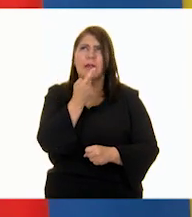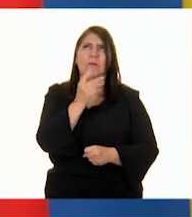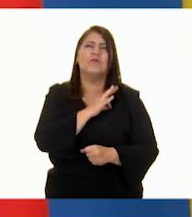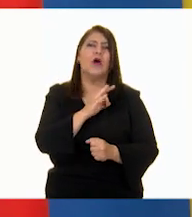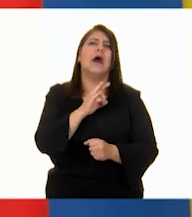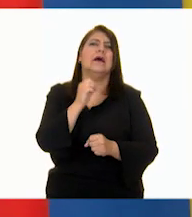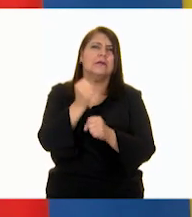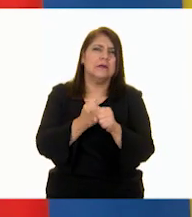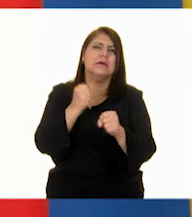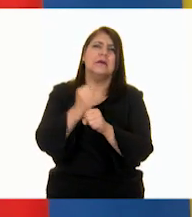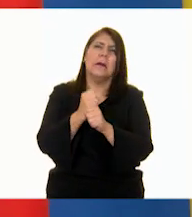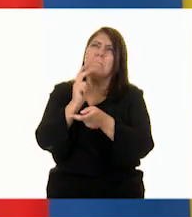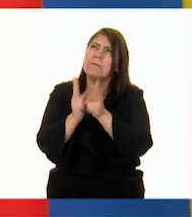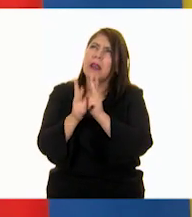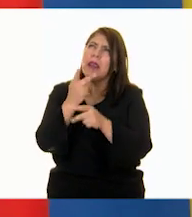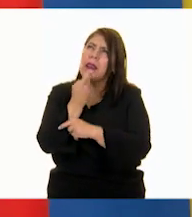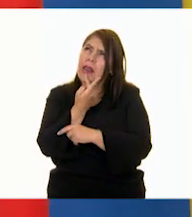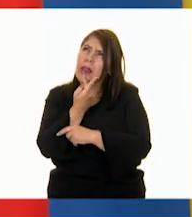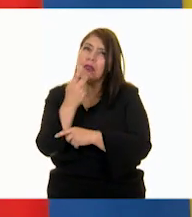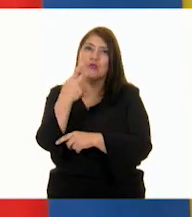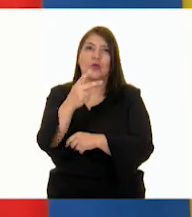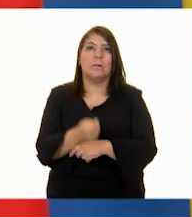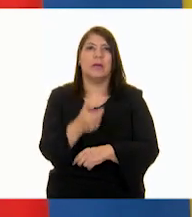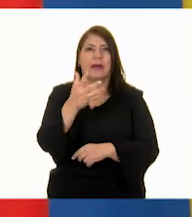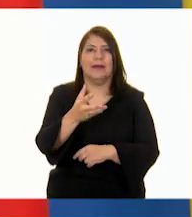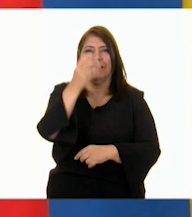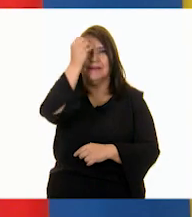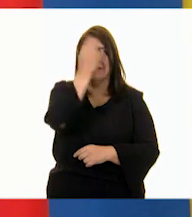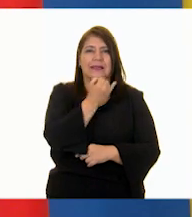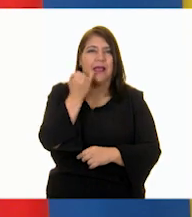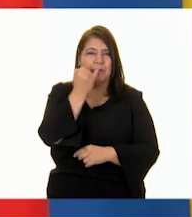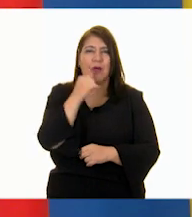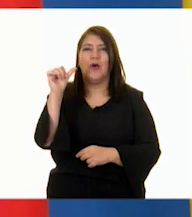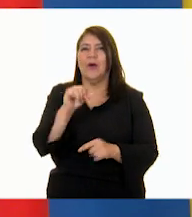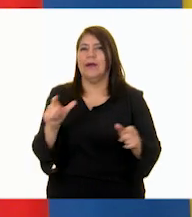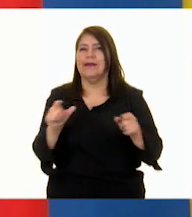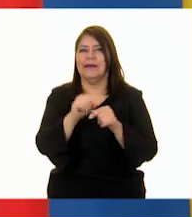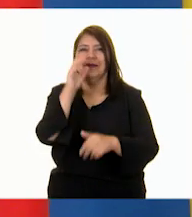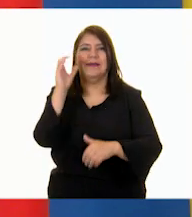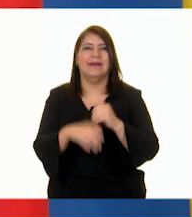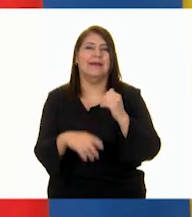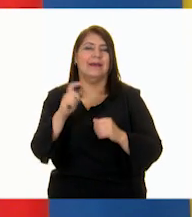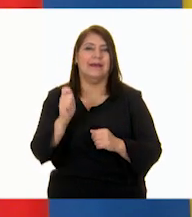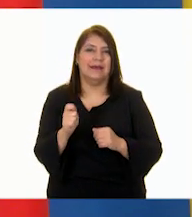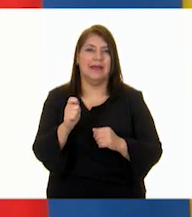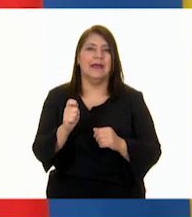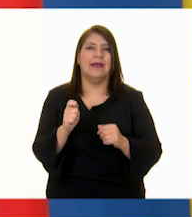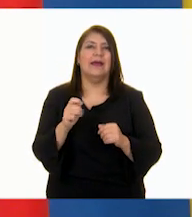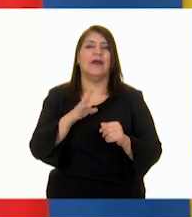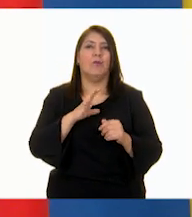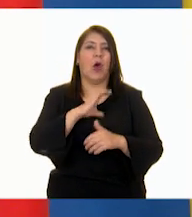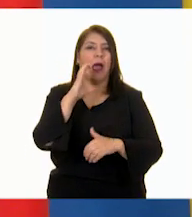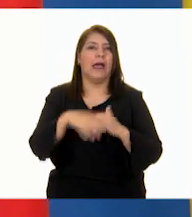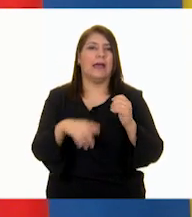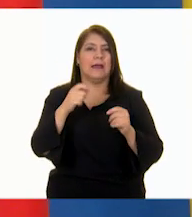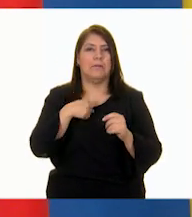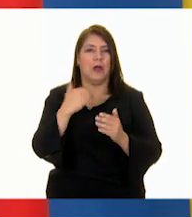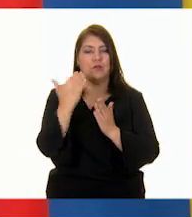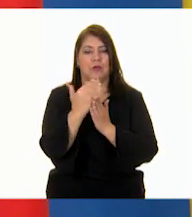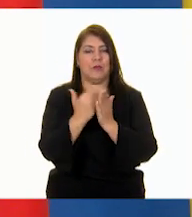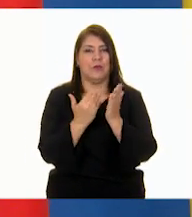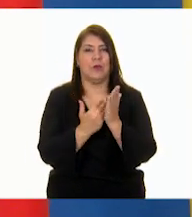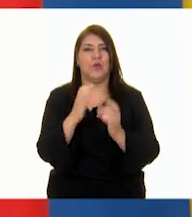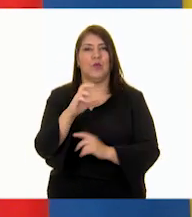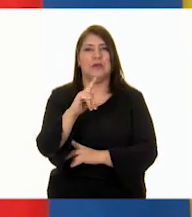para practicarla y platica con tu familia en tu lengua materna. Por hoy hemos terminado con conclusión del cuestionario y aplicación